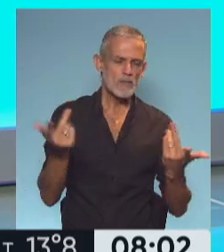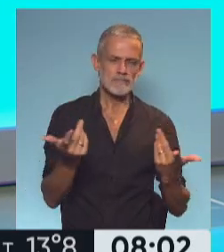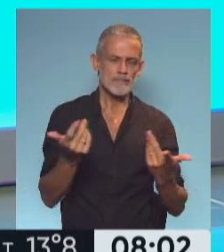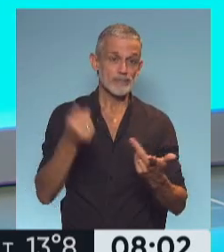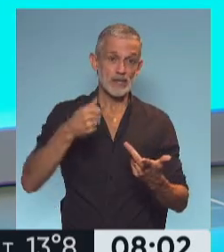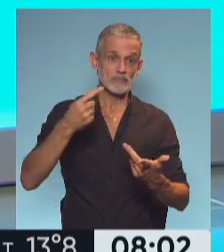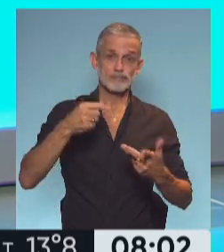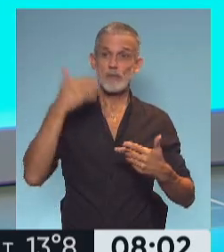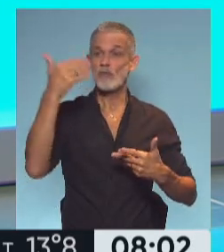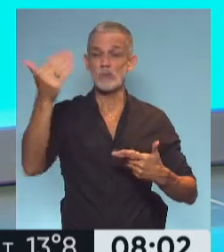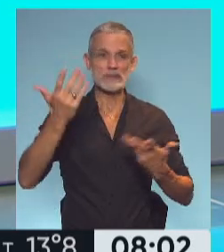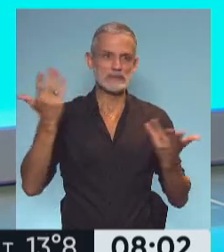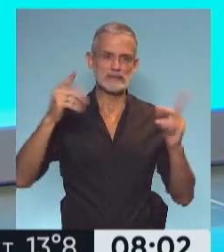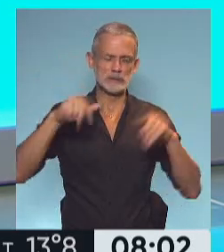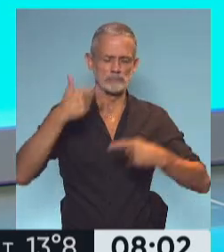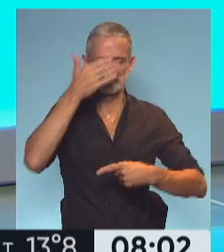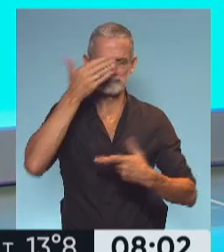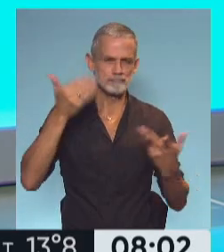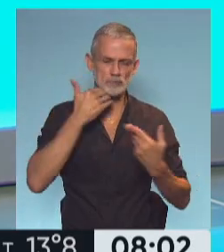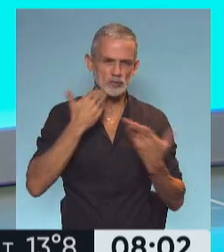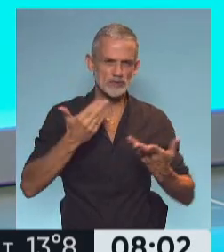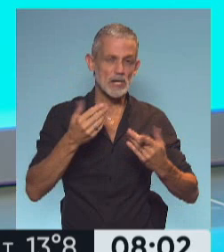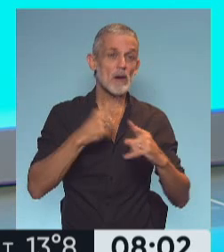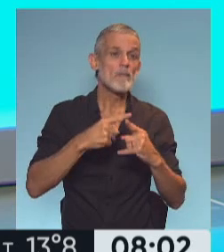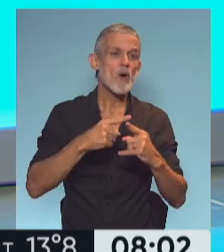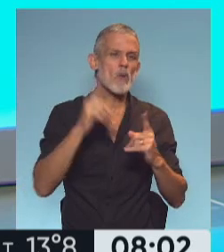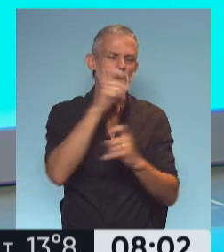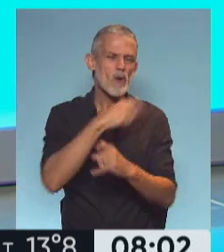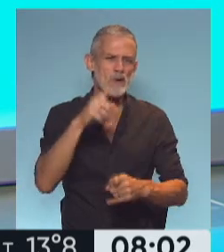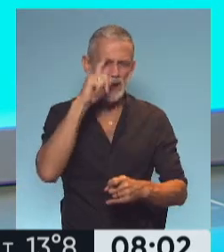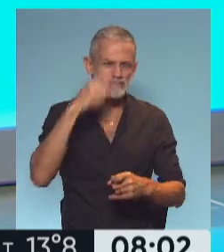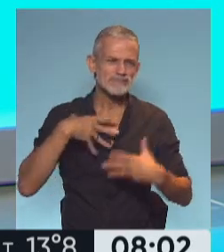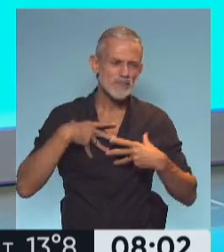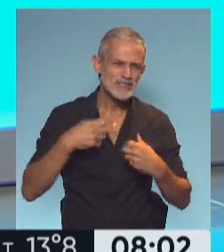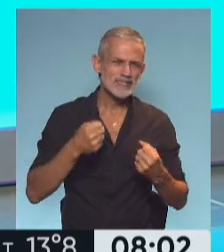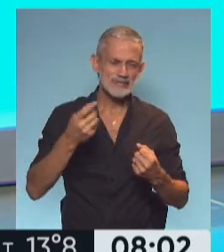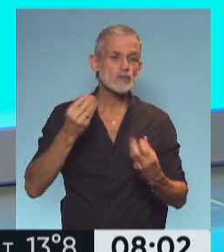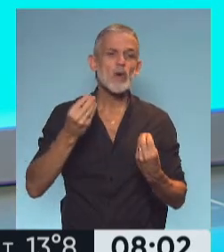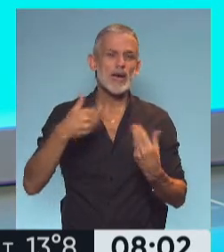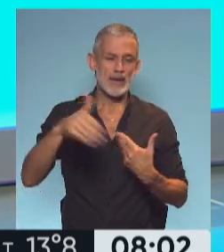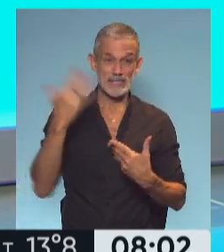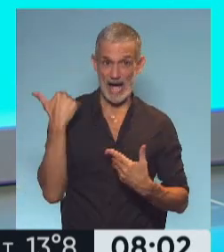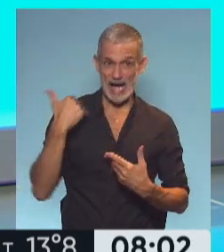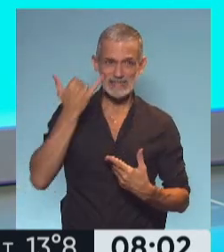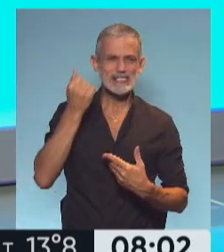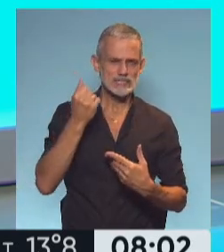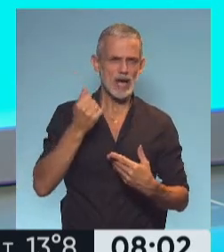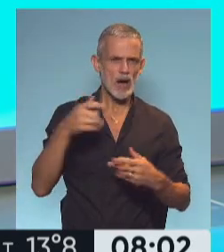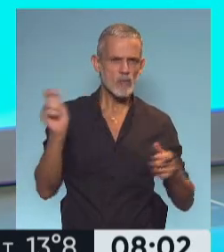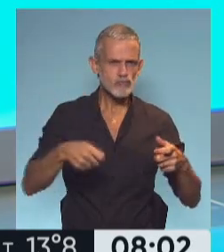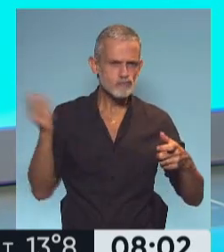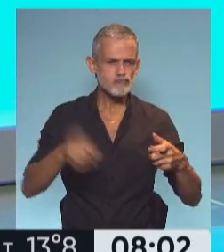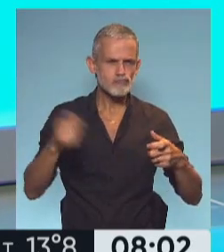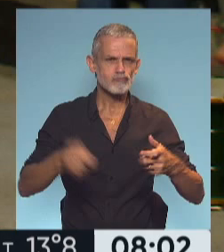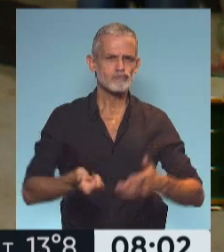un panorama incierto como tenemos en nuestro país por la cuestión sanitaria, habrá que ver qué sucede. Ayer se hicieron escuchar, hubo un